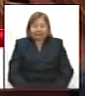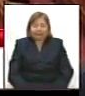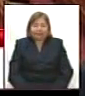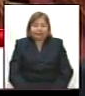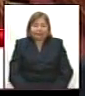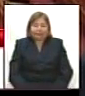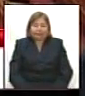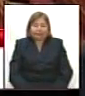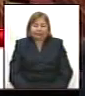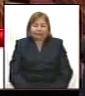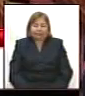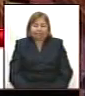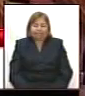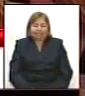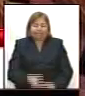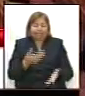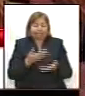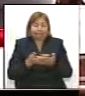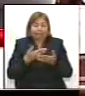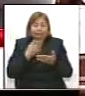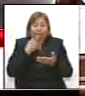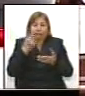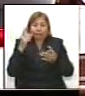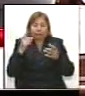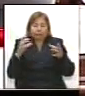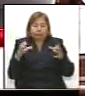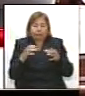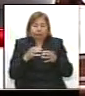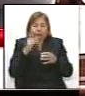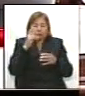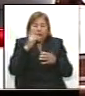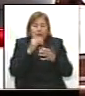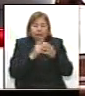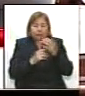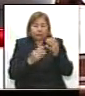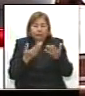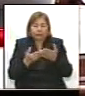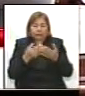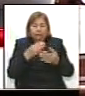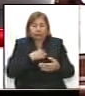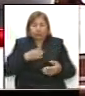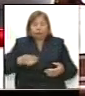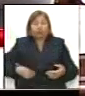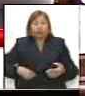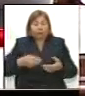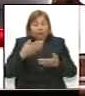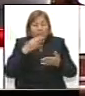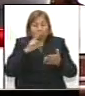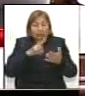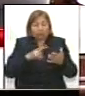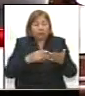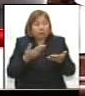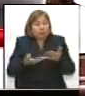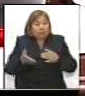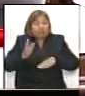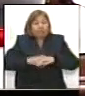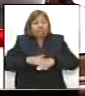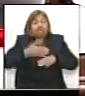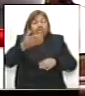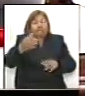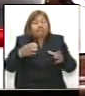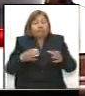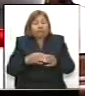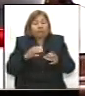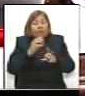Se va a iniciar la sustentación del dictamen por unanimidad de la Comisión de Comercio Exterior, que ha sido leído. Al respecto, la Comisión